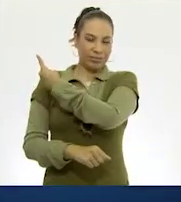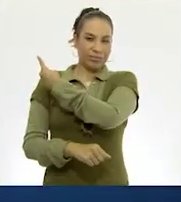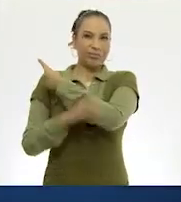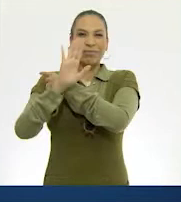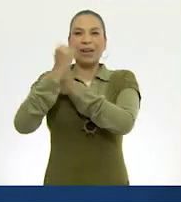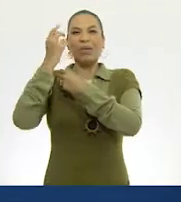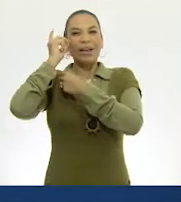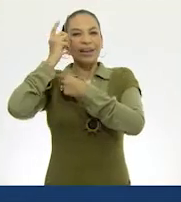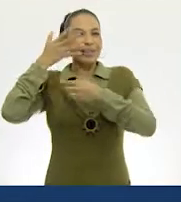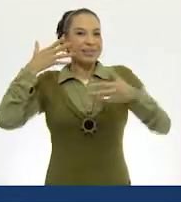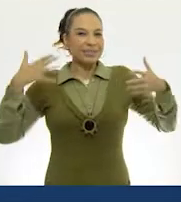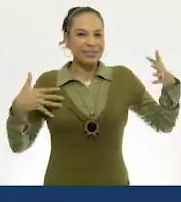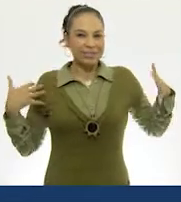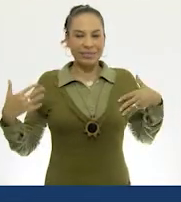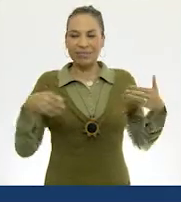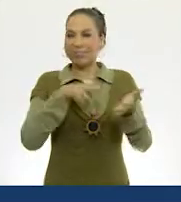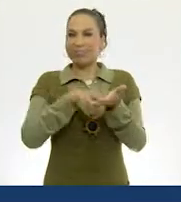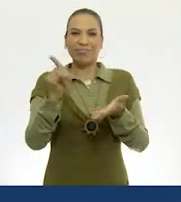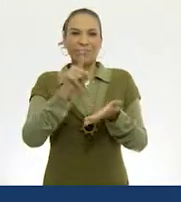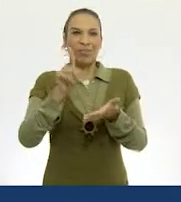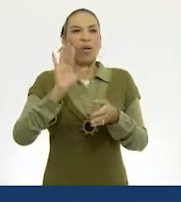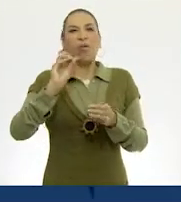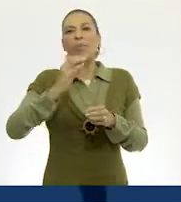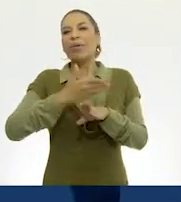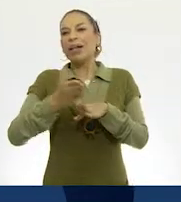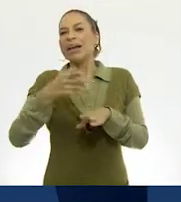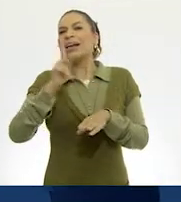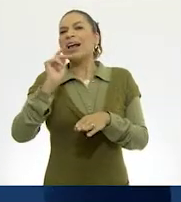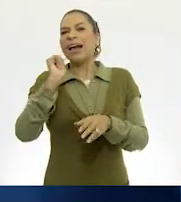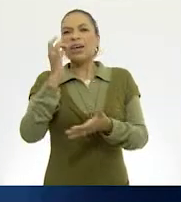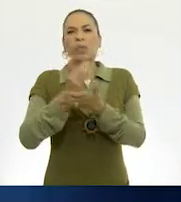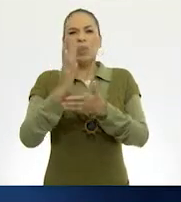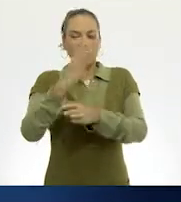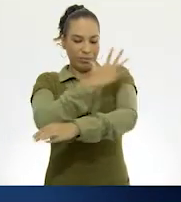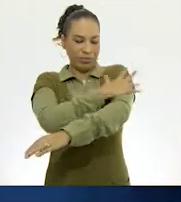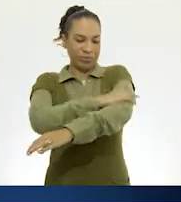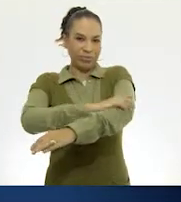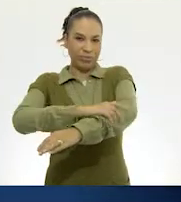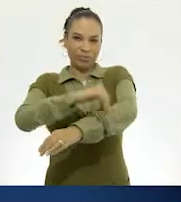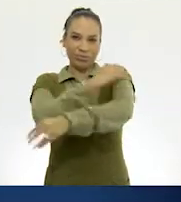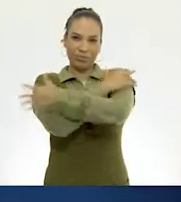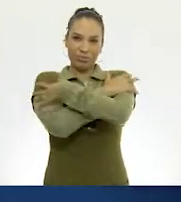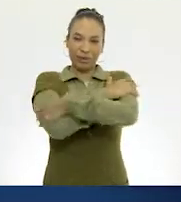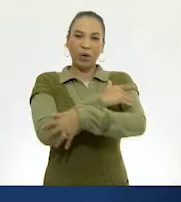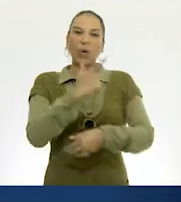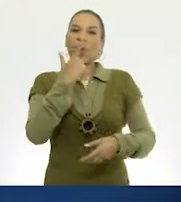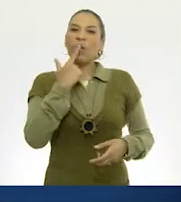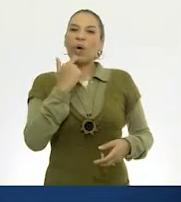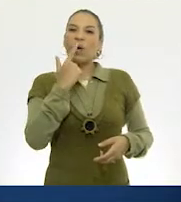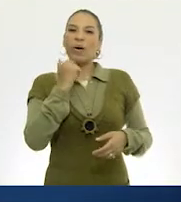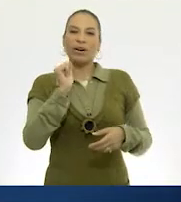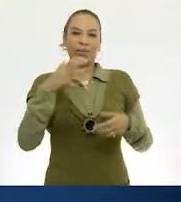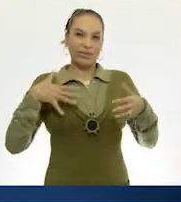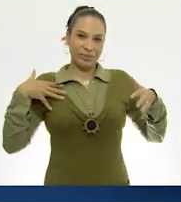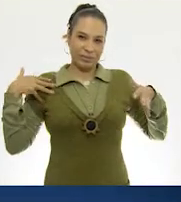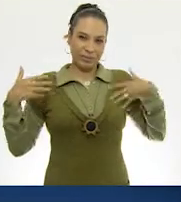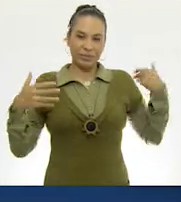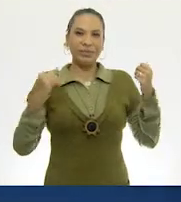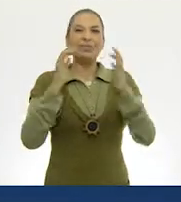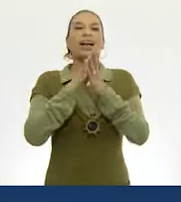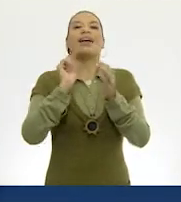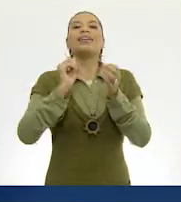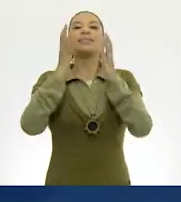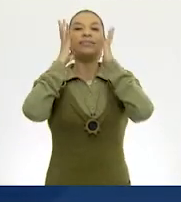cebra que no tenía rayas negras y blancas, sino que era de un pelaje rojizo con algunas rayas negras en el cuello y la